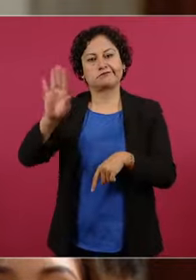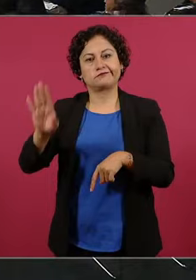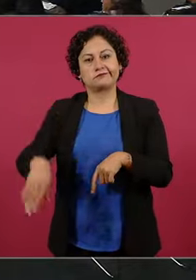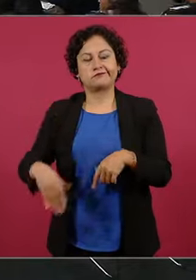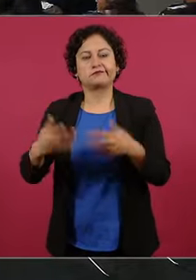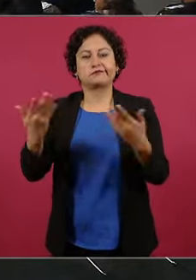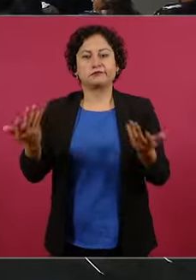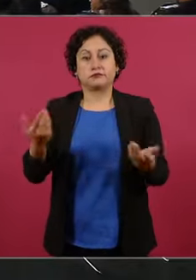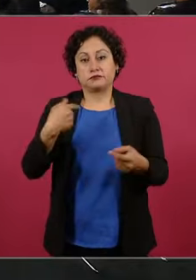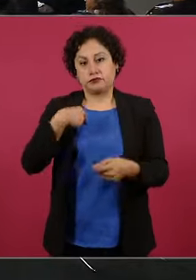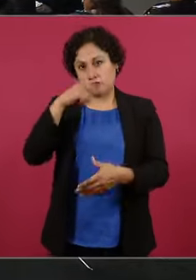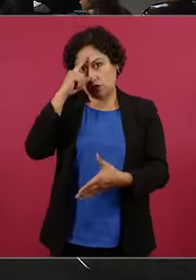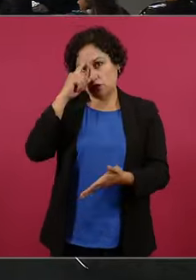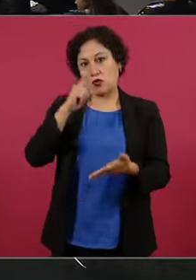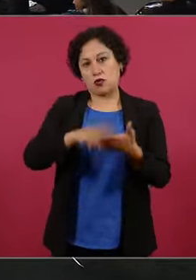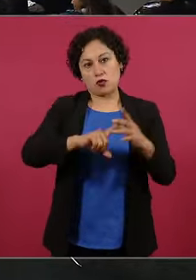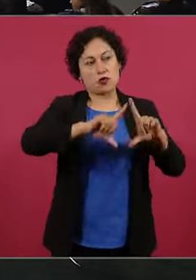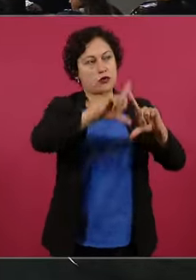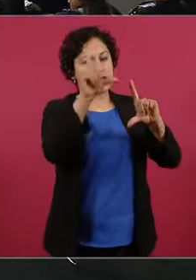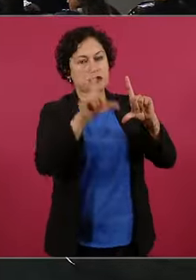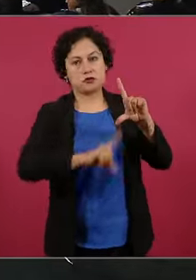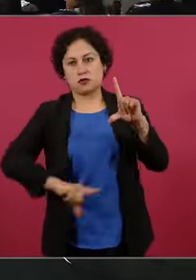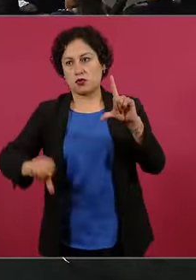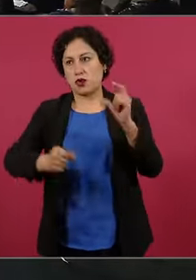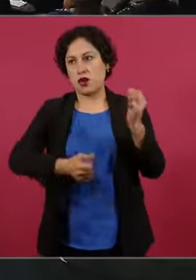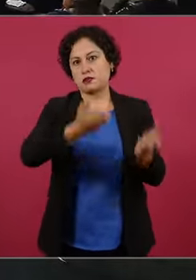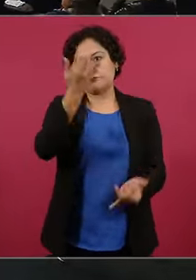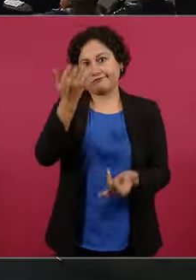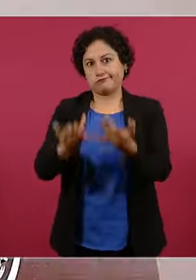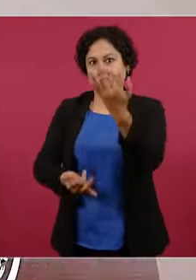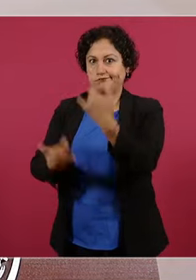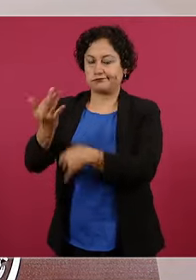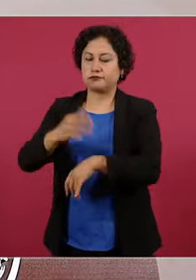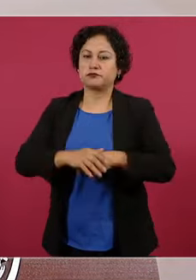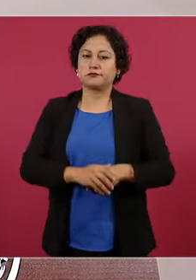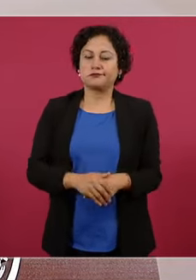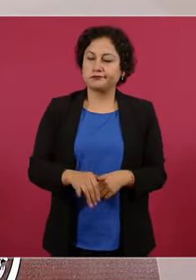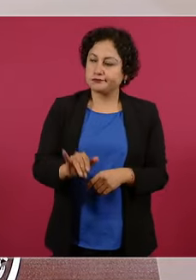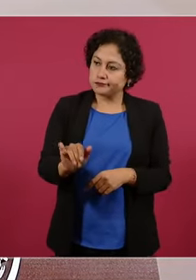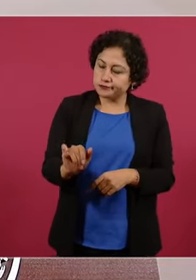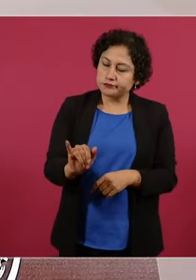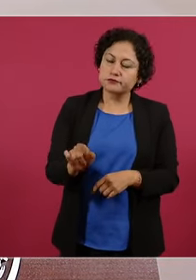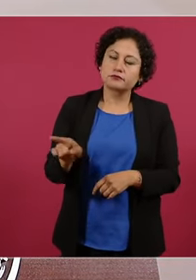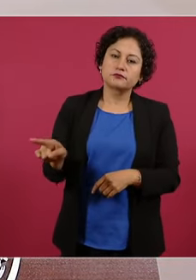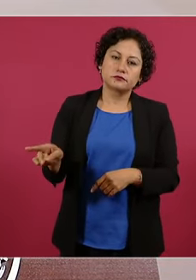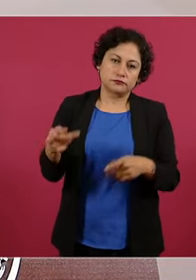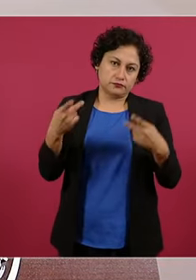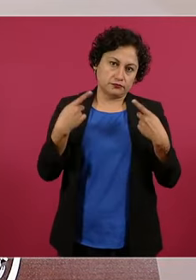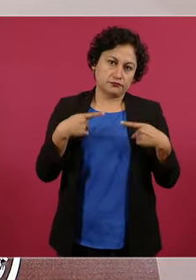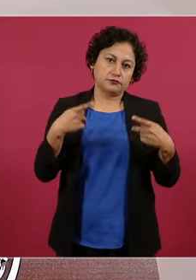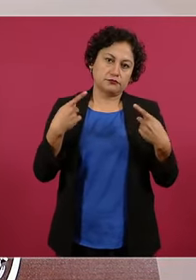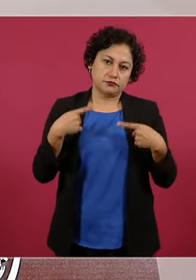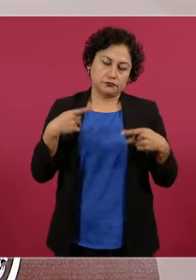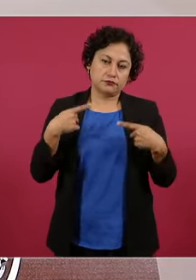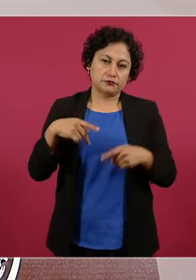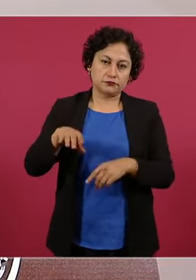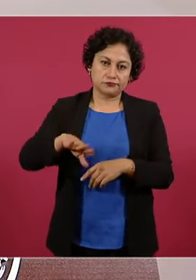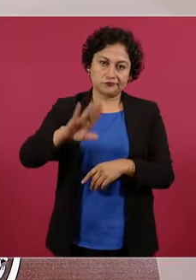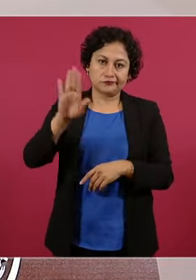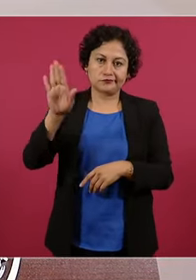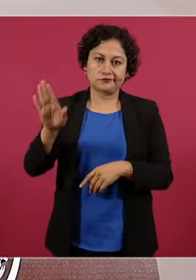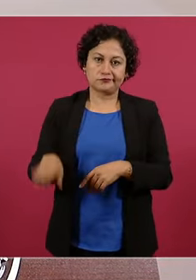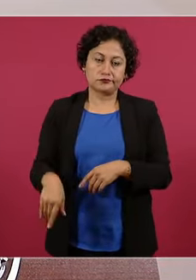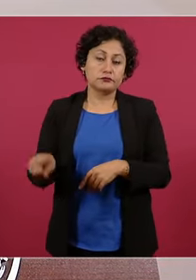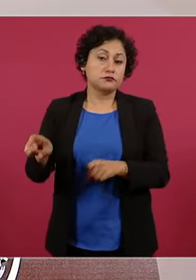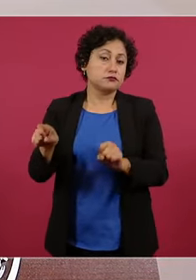nacional. Sí, sí, muy lamentable lo de Oaxaca, la pérdida de vida de quienes de la